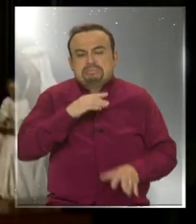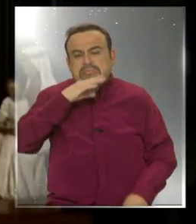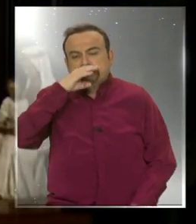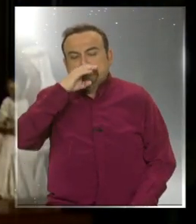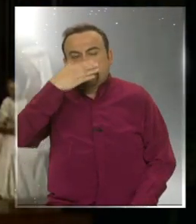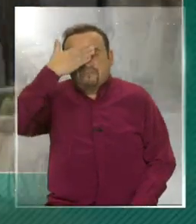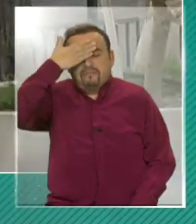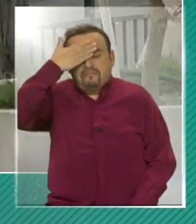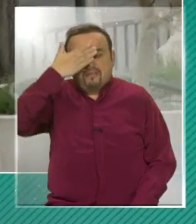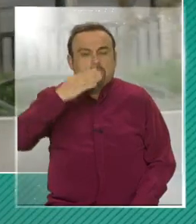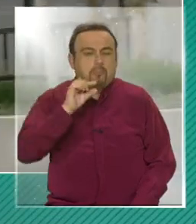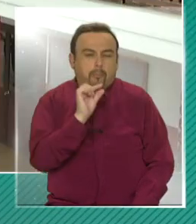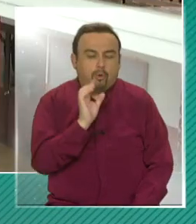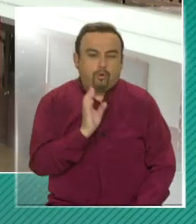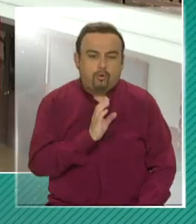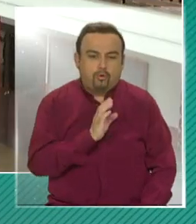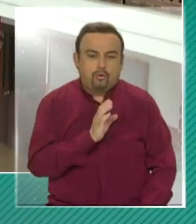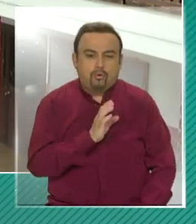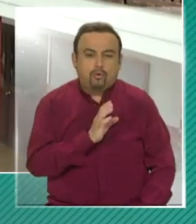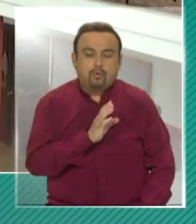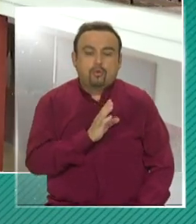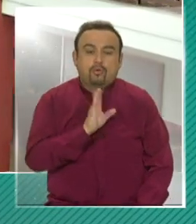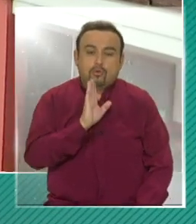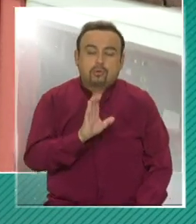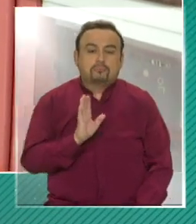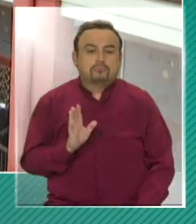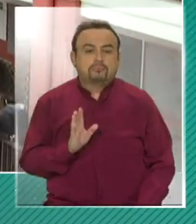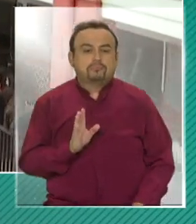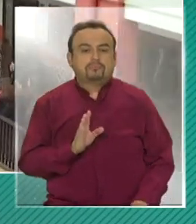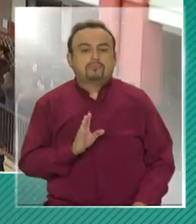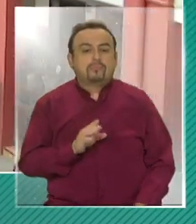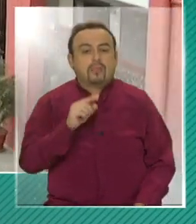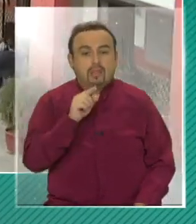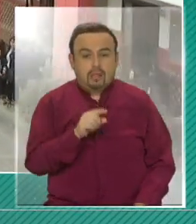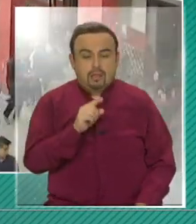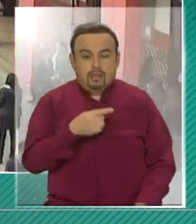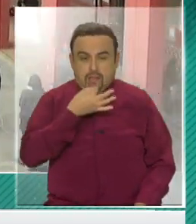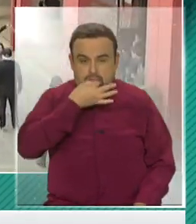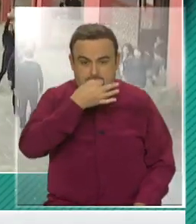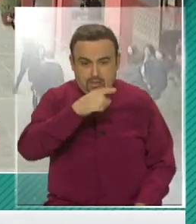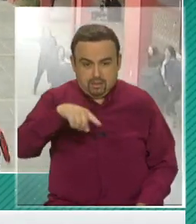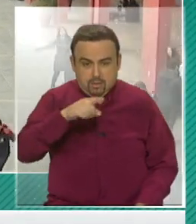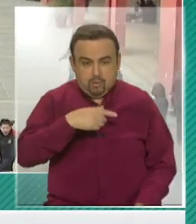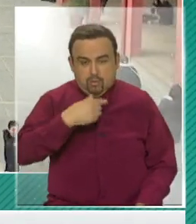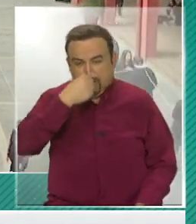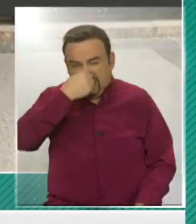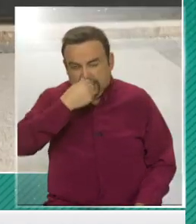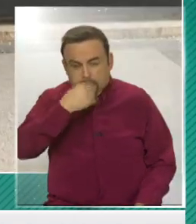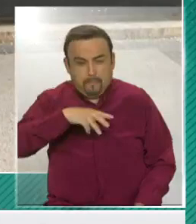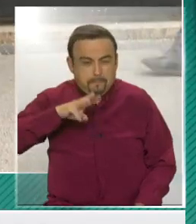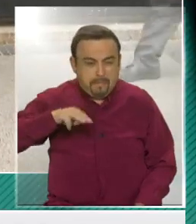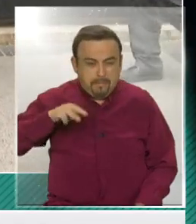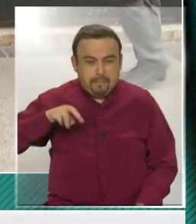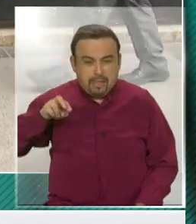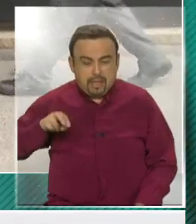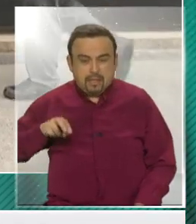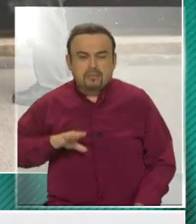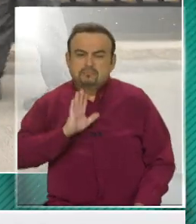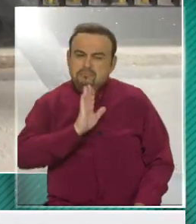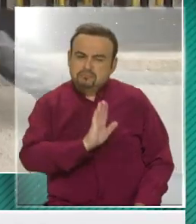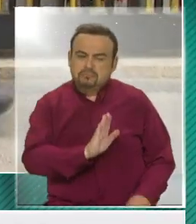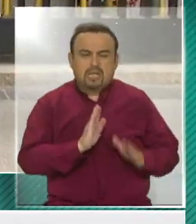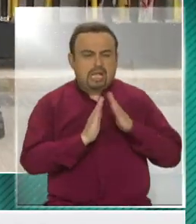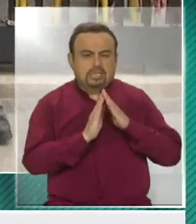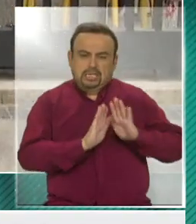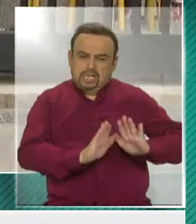alta y a una enfermedad que tiene que tratarse entonces el mensaje cuando hay un resfrío para una mamá pero un papá es deja el niño en